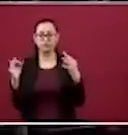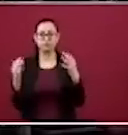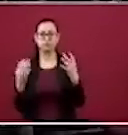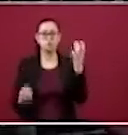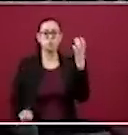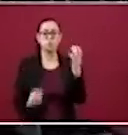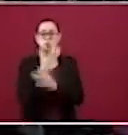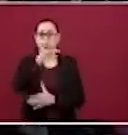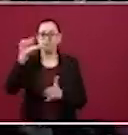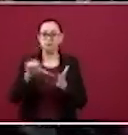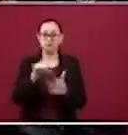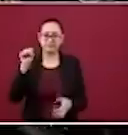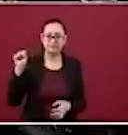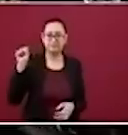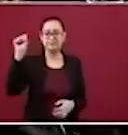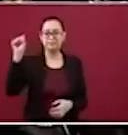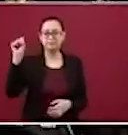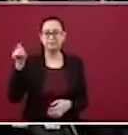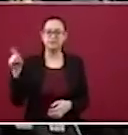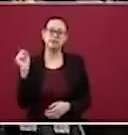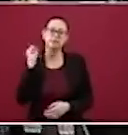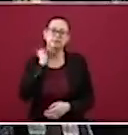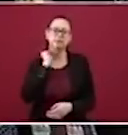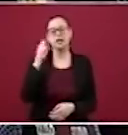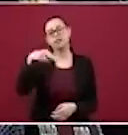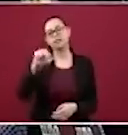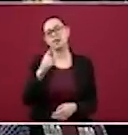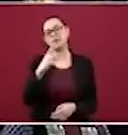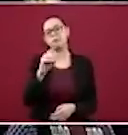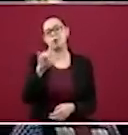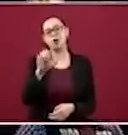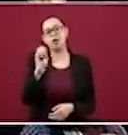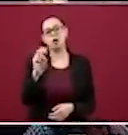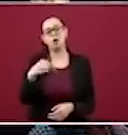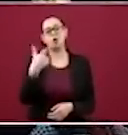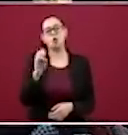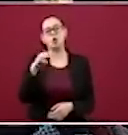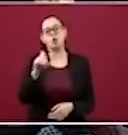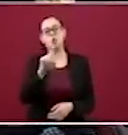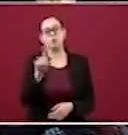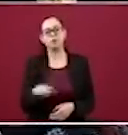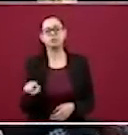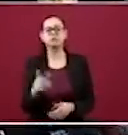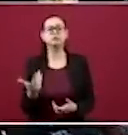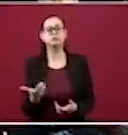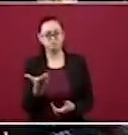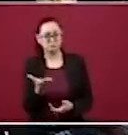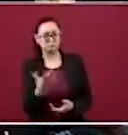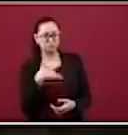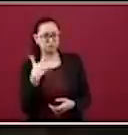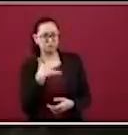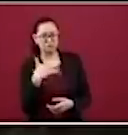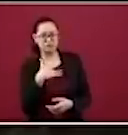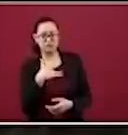sindical, está encabezada por el senador Napoleón Gómez Urrutia. Su comentario, por favor, acerca de si esto va a